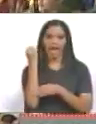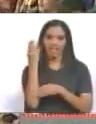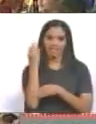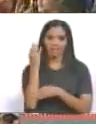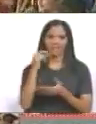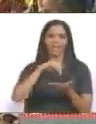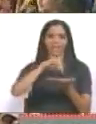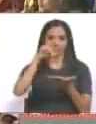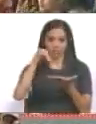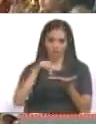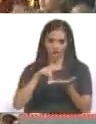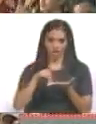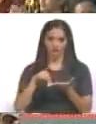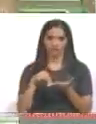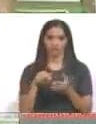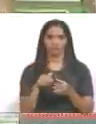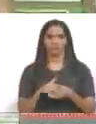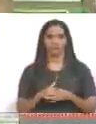Nacional.